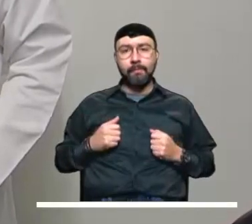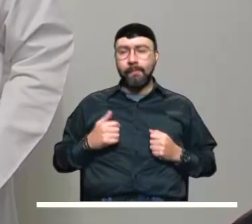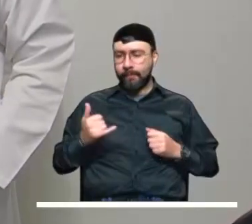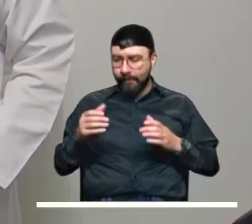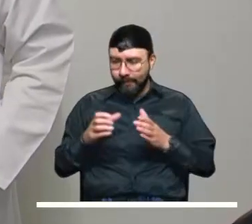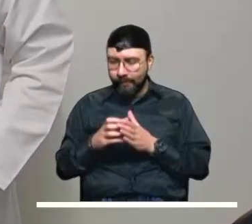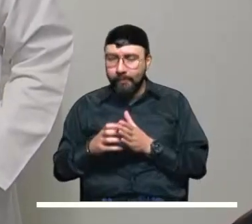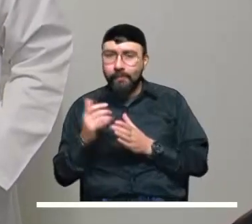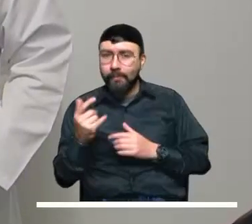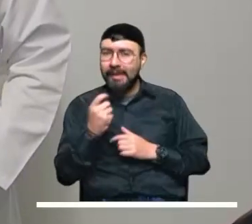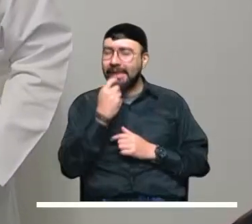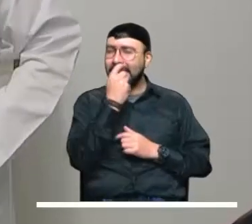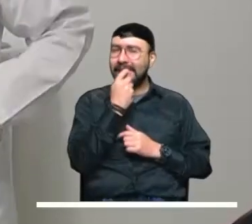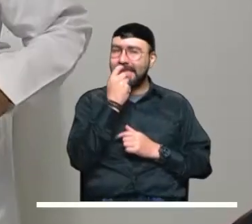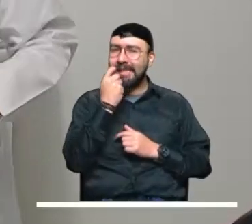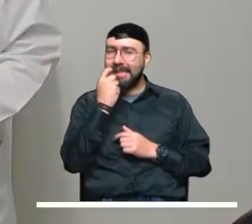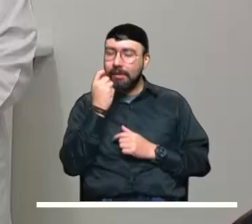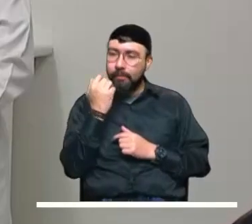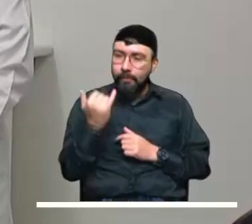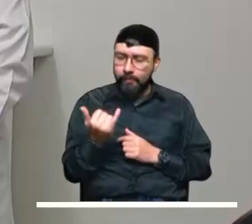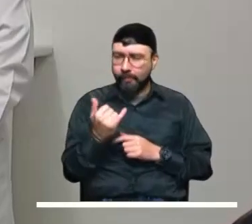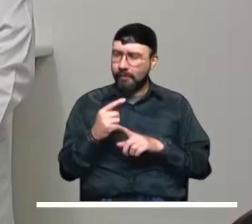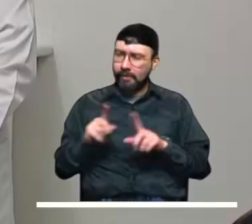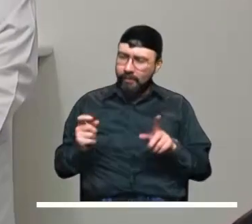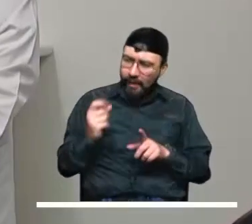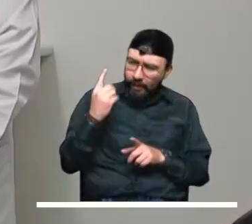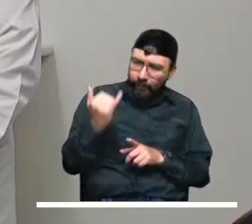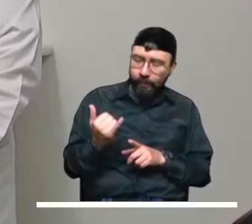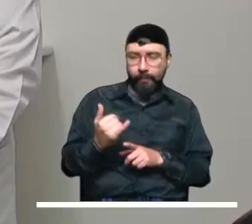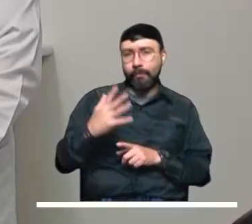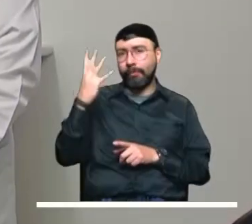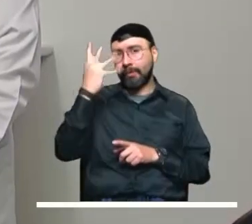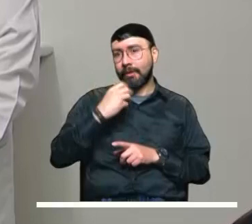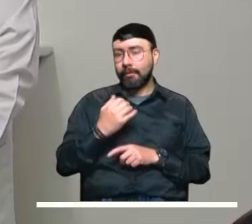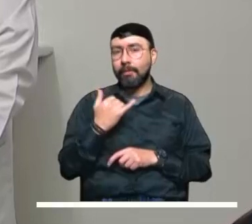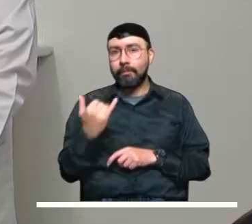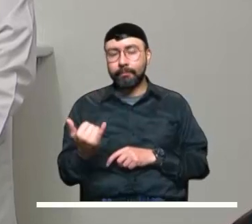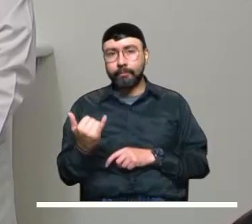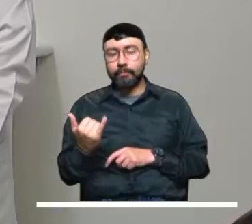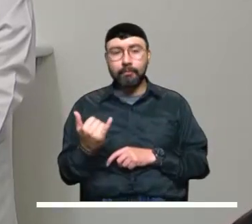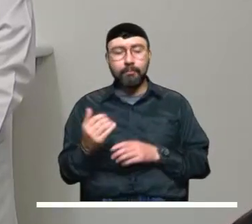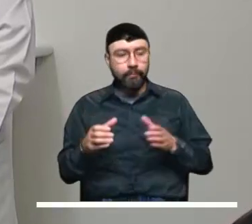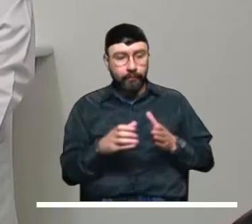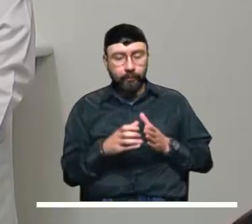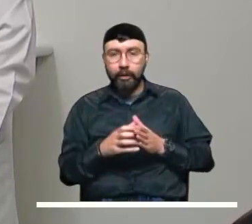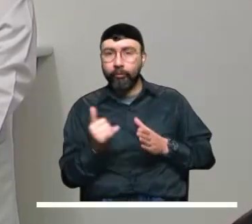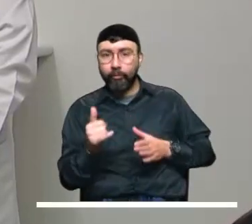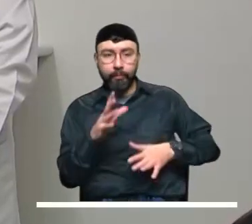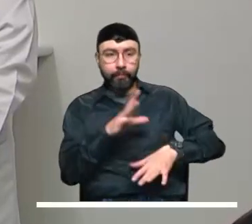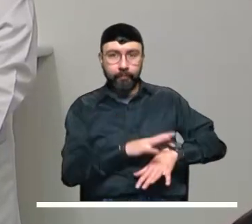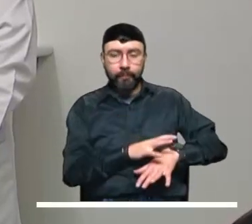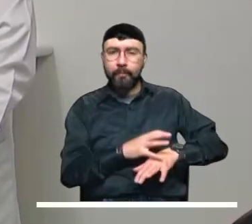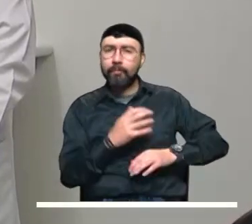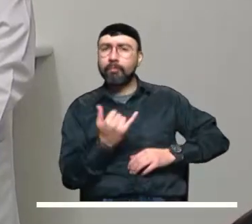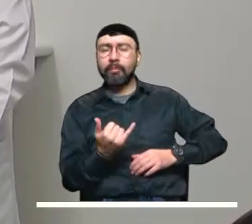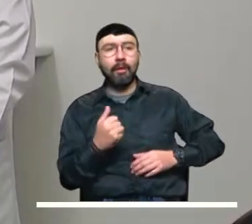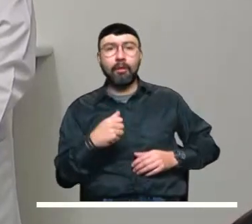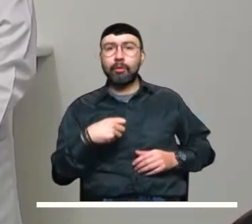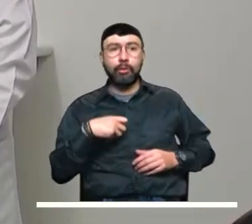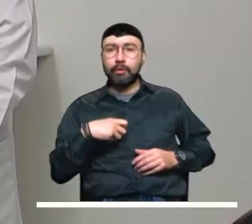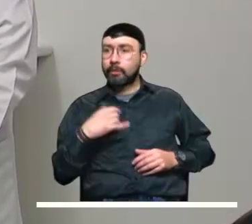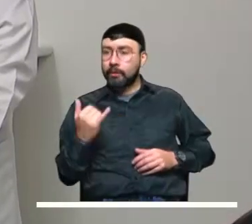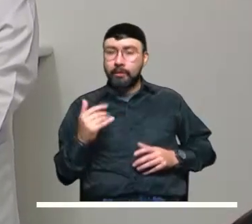calidad de odontólogos y además con una perspectiva tan diferente es maravilloso. En nuestras facultades de medicina no tenemos